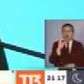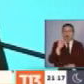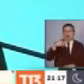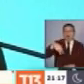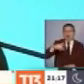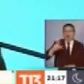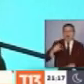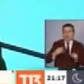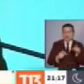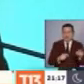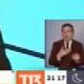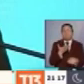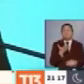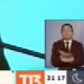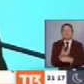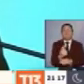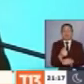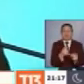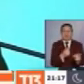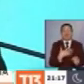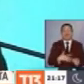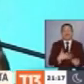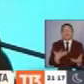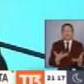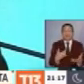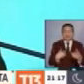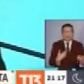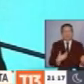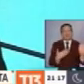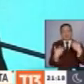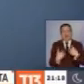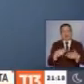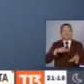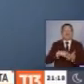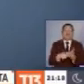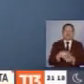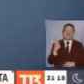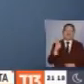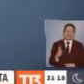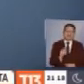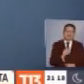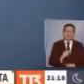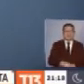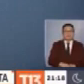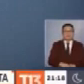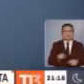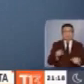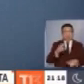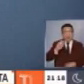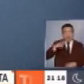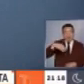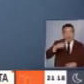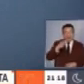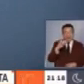planteando de fondo era abrir esa amazonía a las empresas transnacionales canadienses interesadas en el carbono es decir tampoco